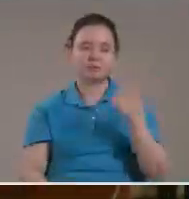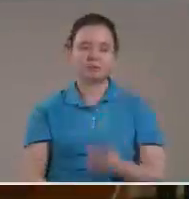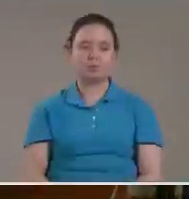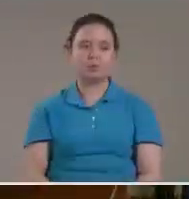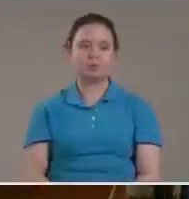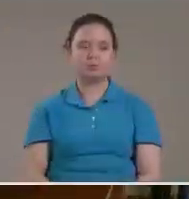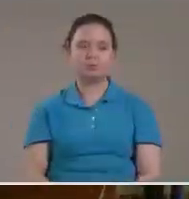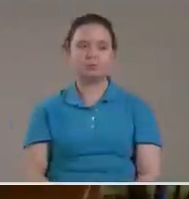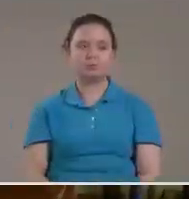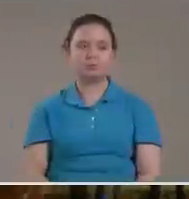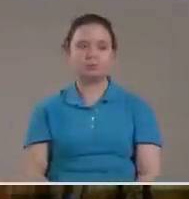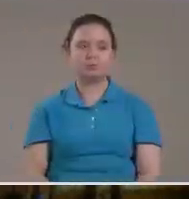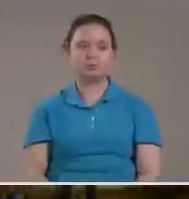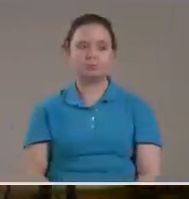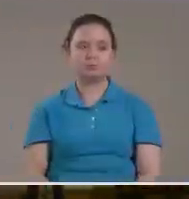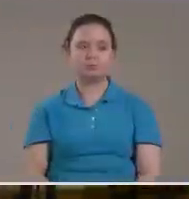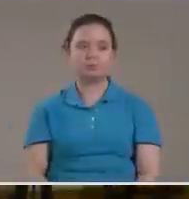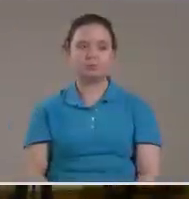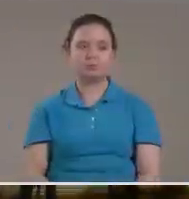5%